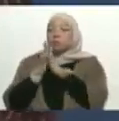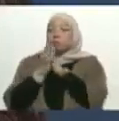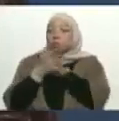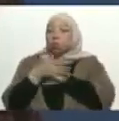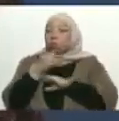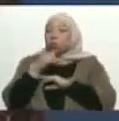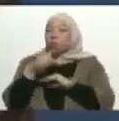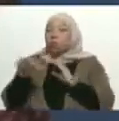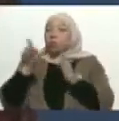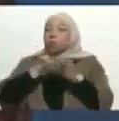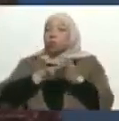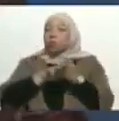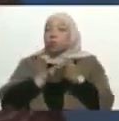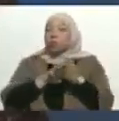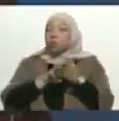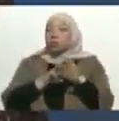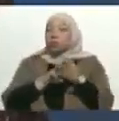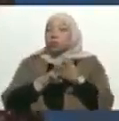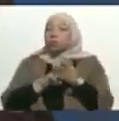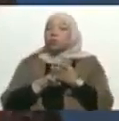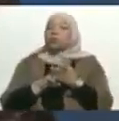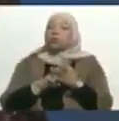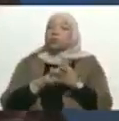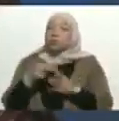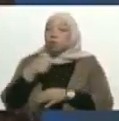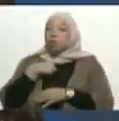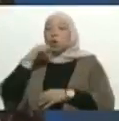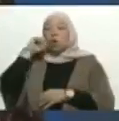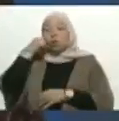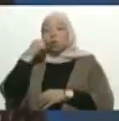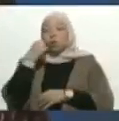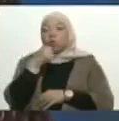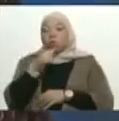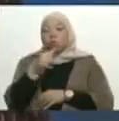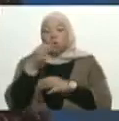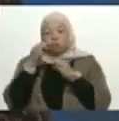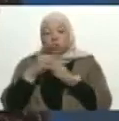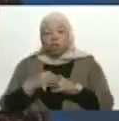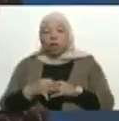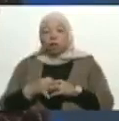le repito, si ahora, yo lo he repetido en foros muy serios,